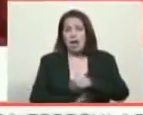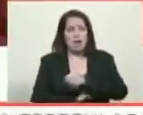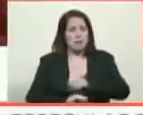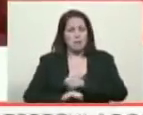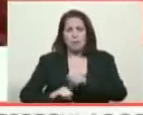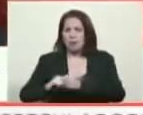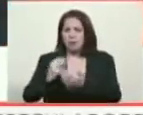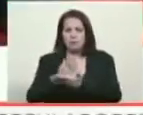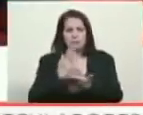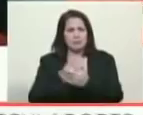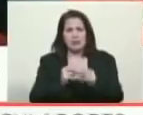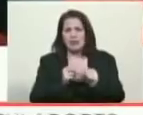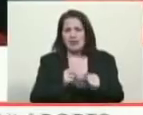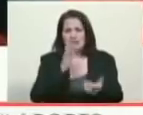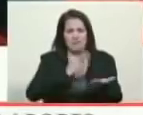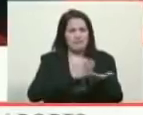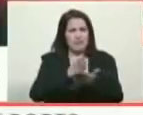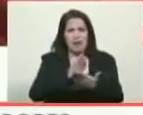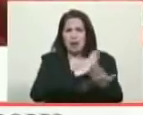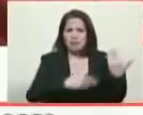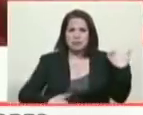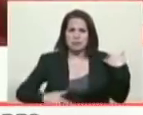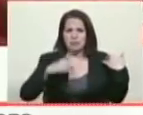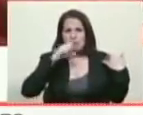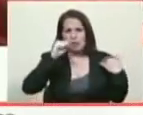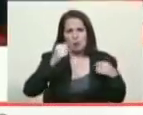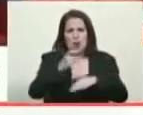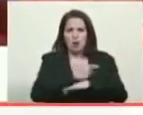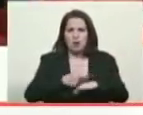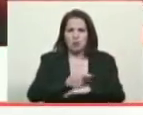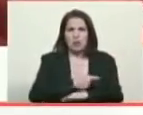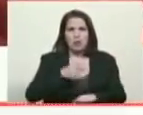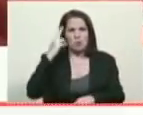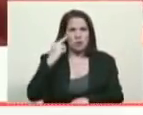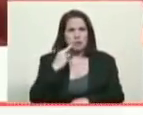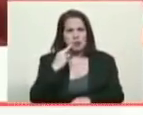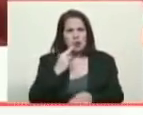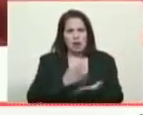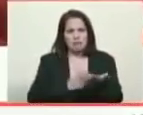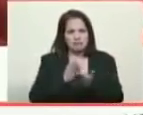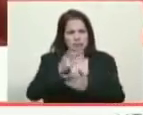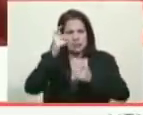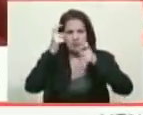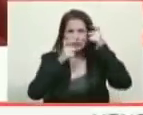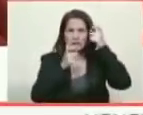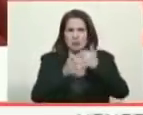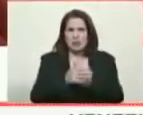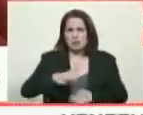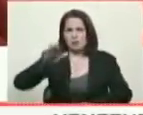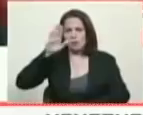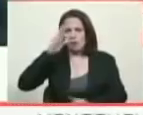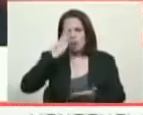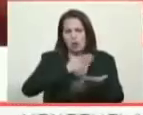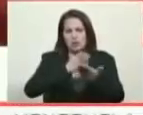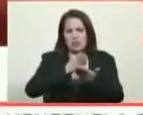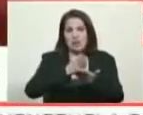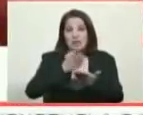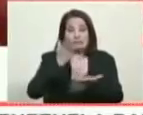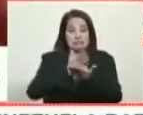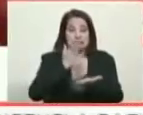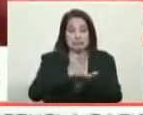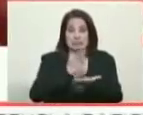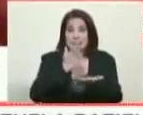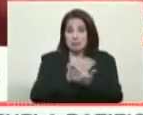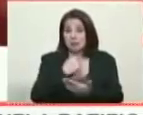nicolás maduro moros a todo el gobierno bolivariano al legado de nuestro comandante chávez que hemos durado lealtad y por eso cuando